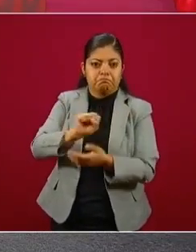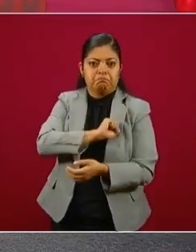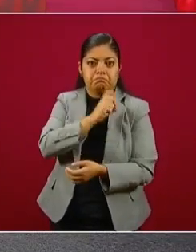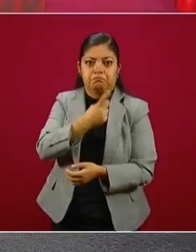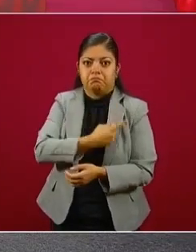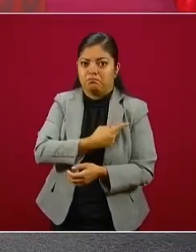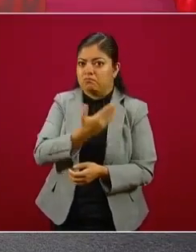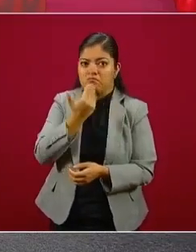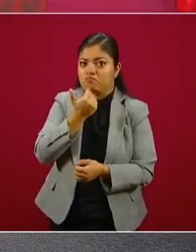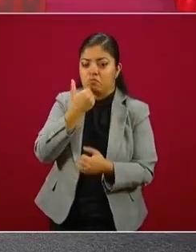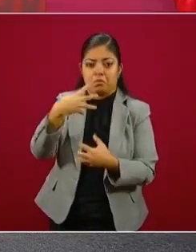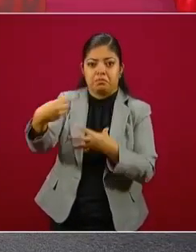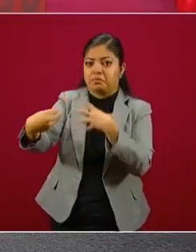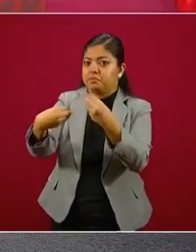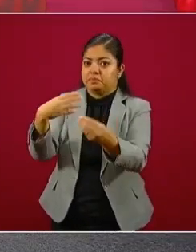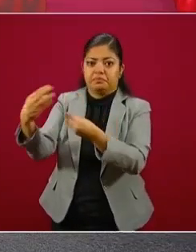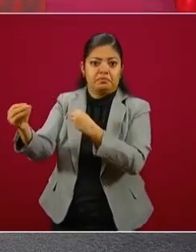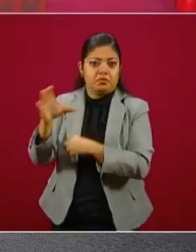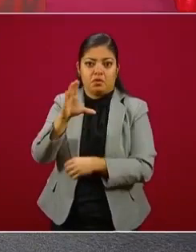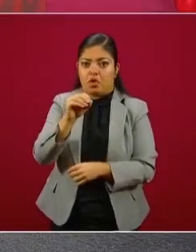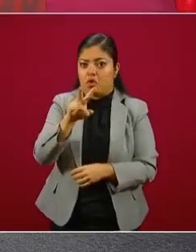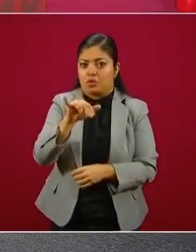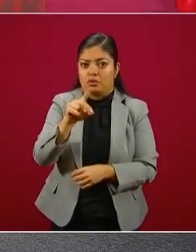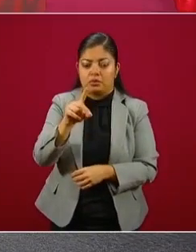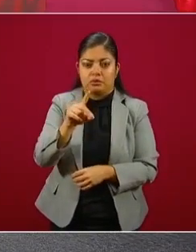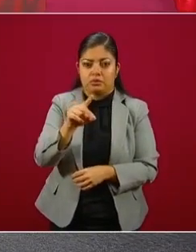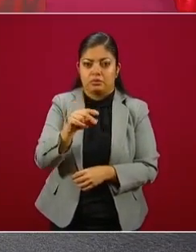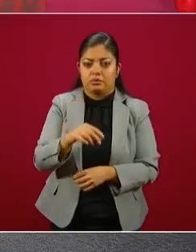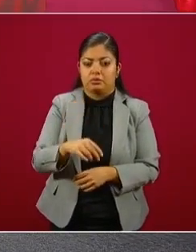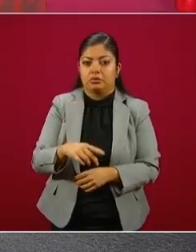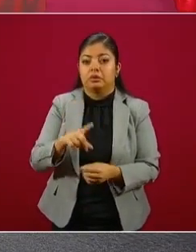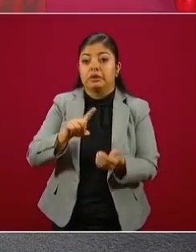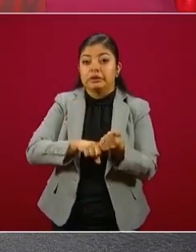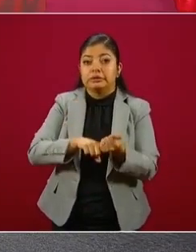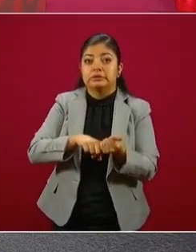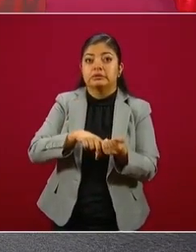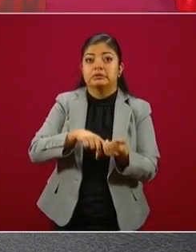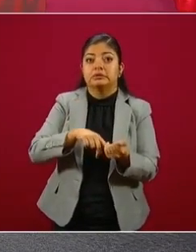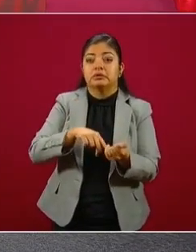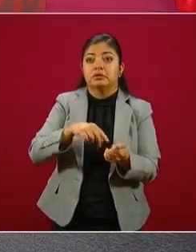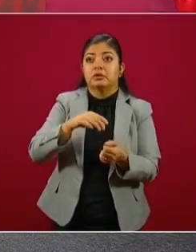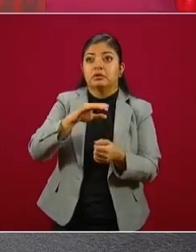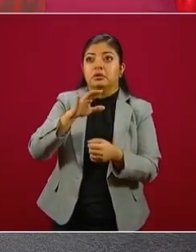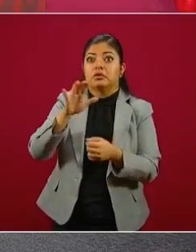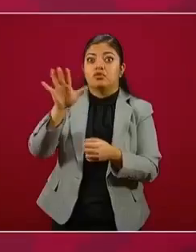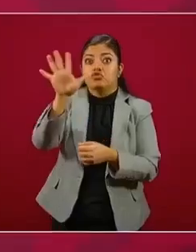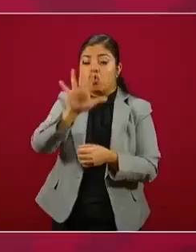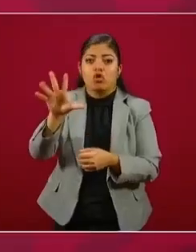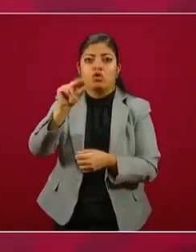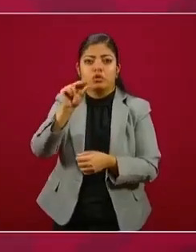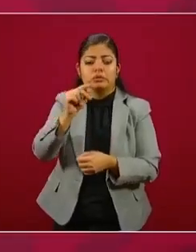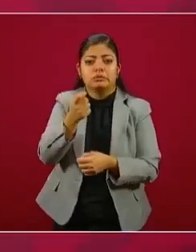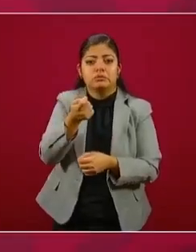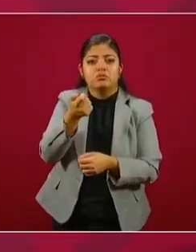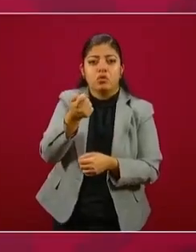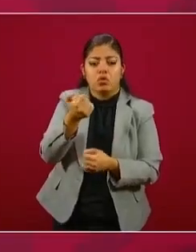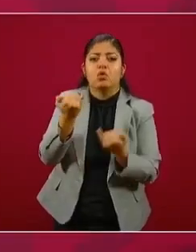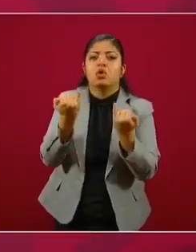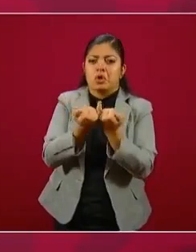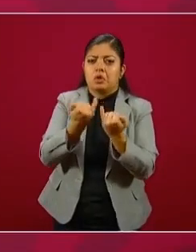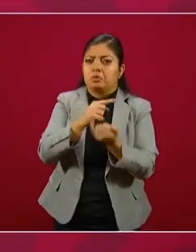de contagios. Muy pocos municipios de Oaxaca. Y así en otras